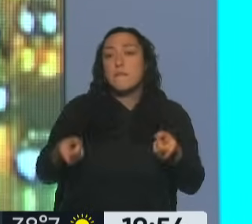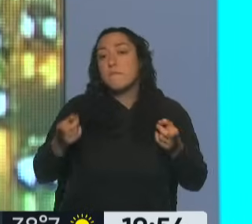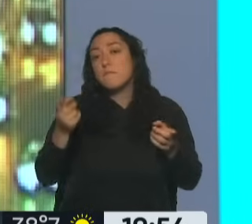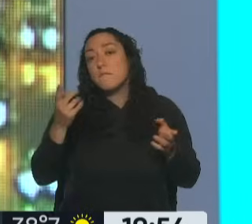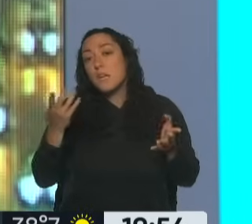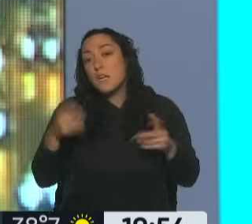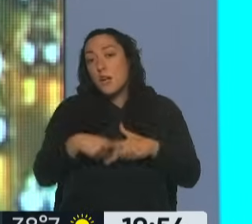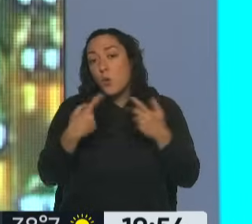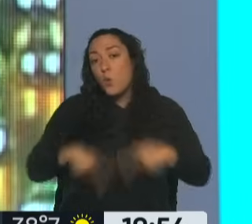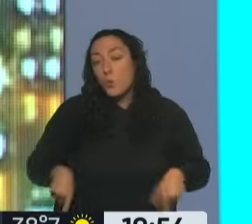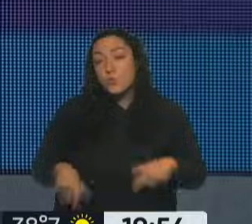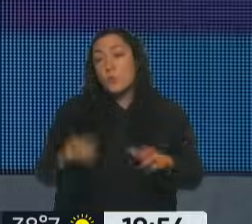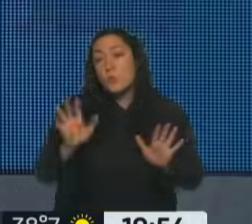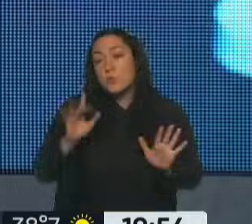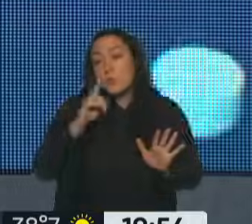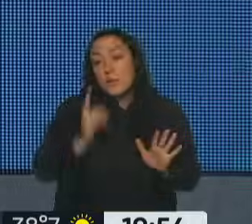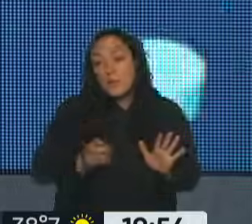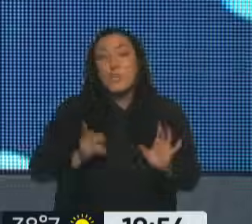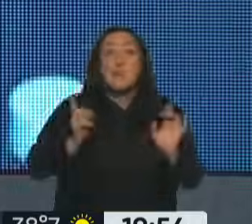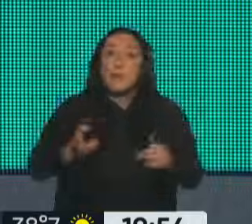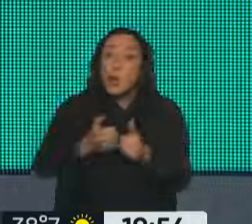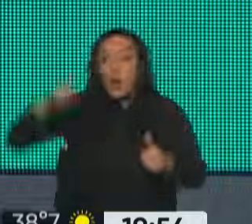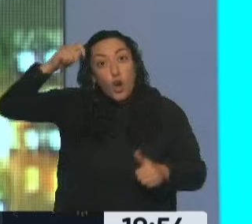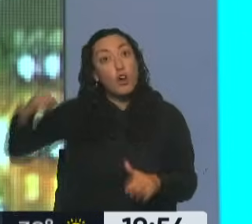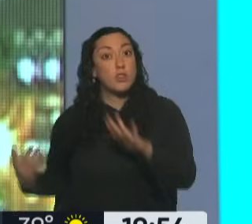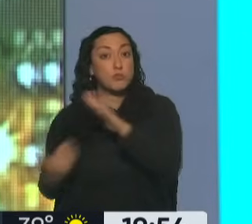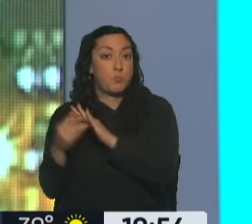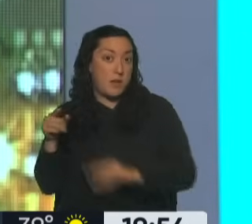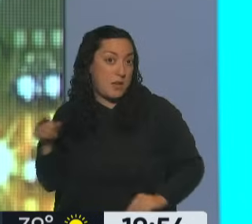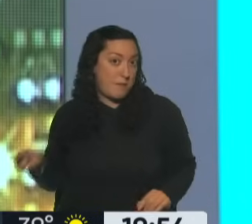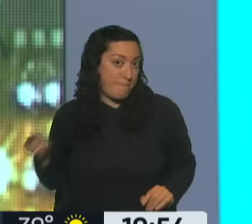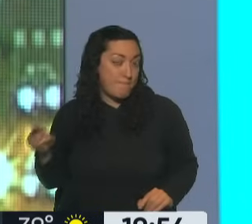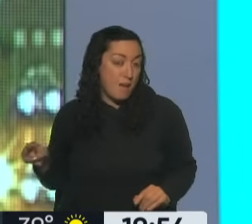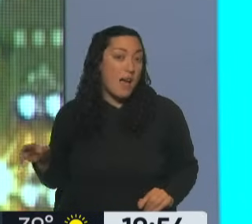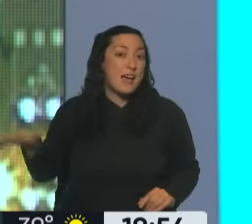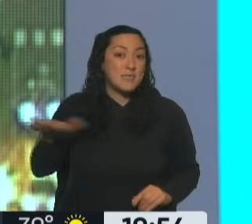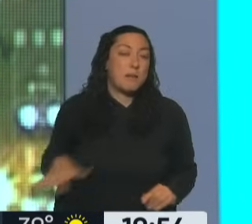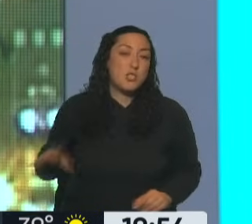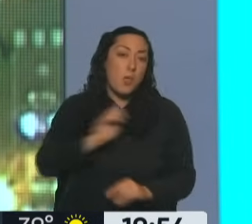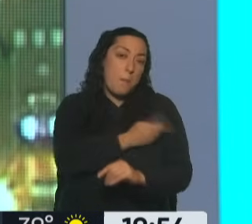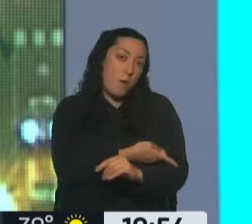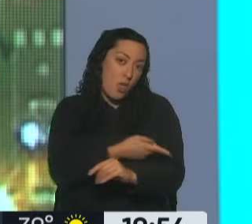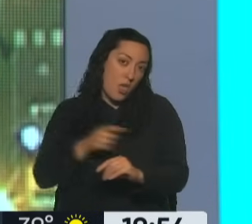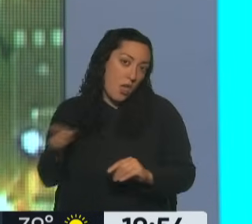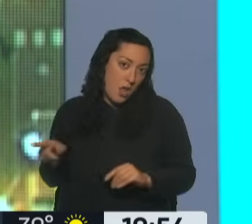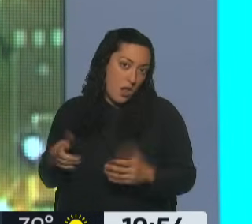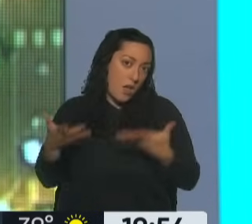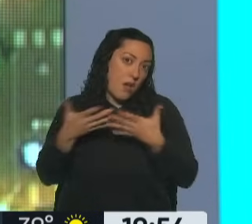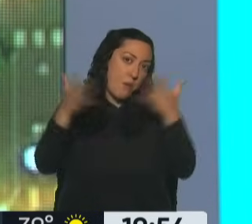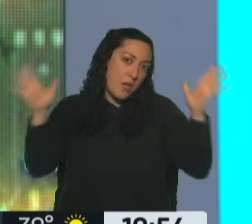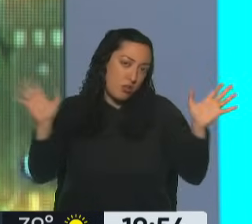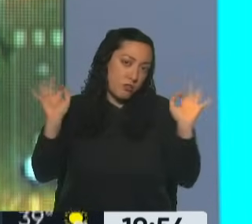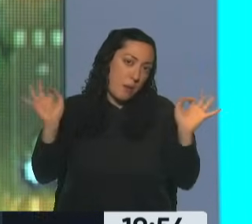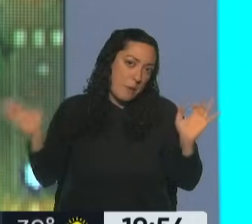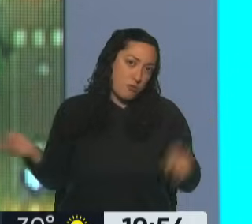los recursos. Y la Corte. Y la Corte Bueno, Suprema. la Corte son espacios de poder, ¿Cómo? abiertamente. ¿Cómo?